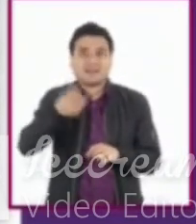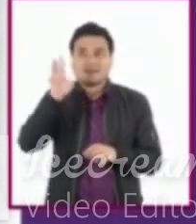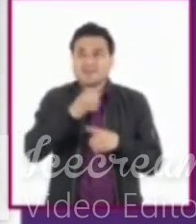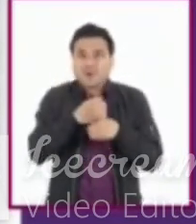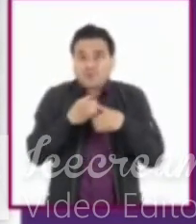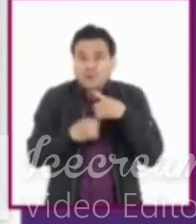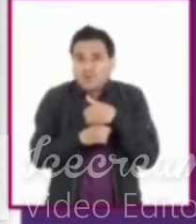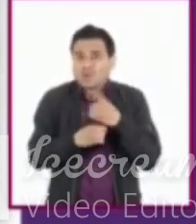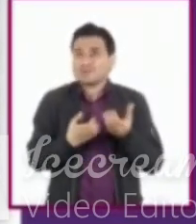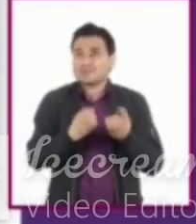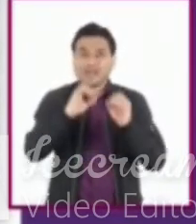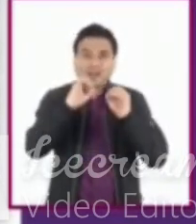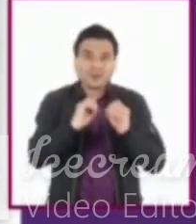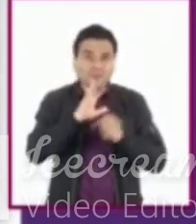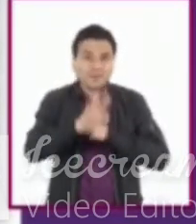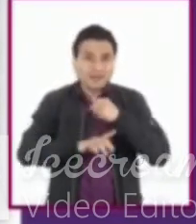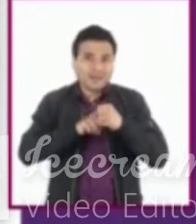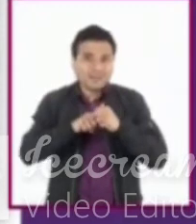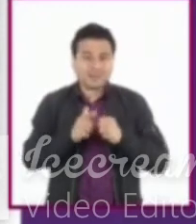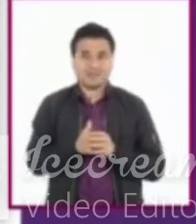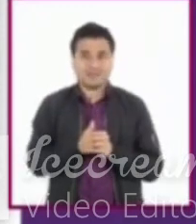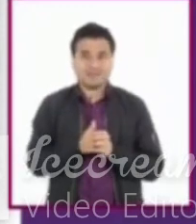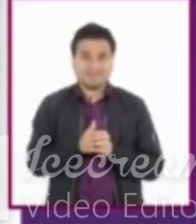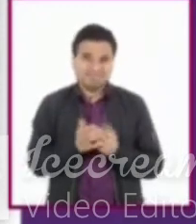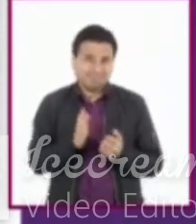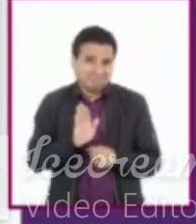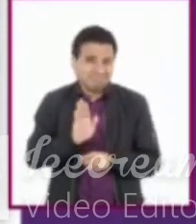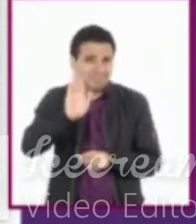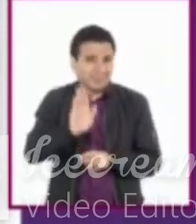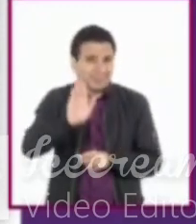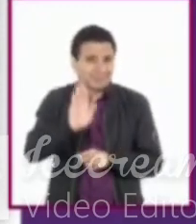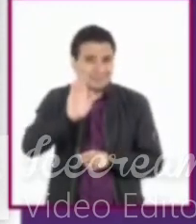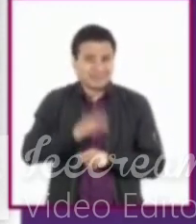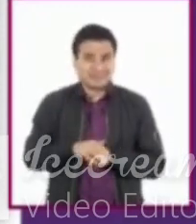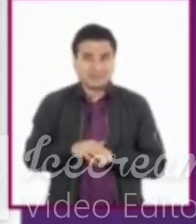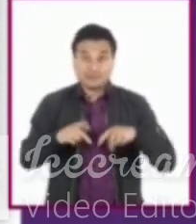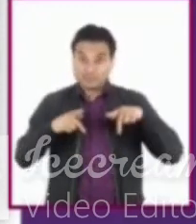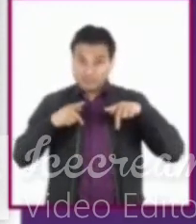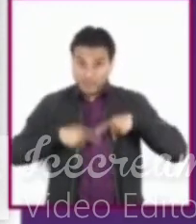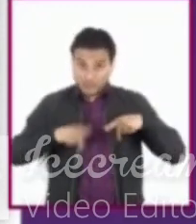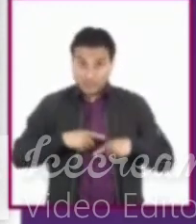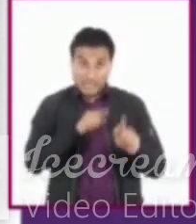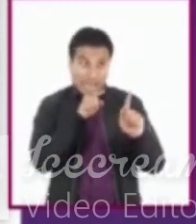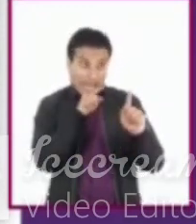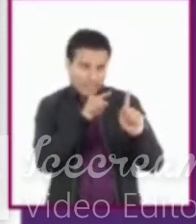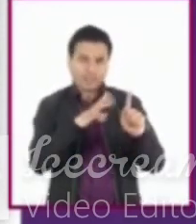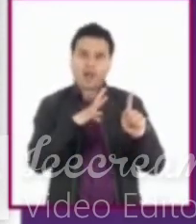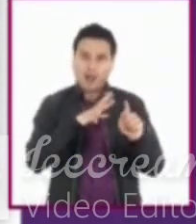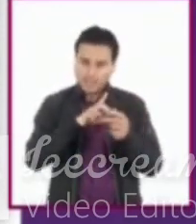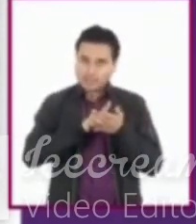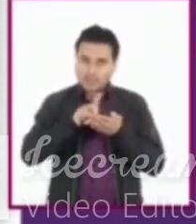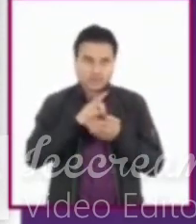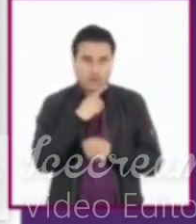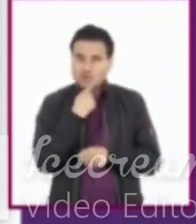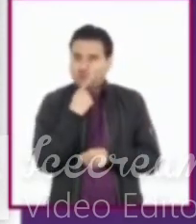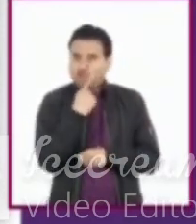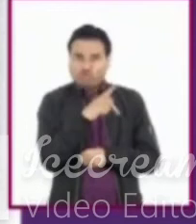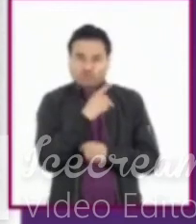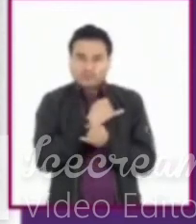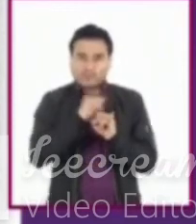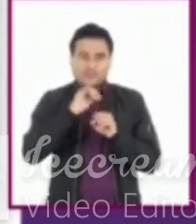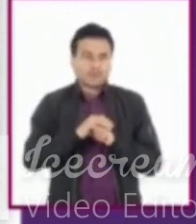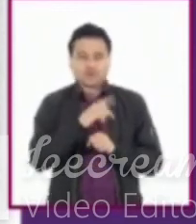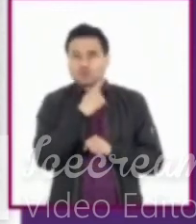que puede usarse sin tomar en cuenta que el individuo tiene derecho a la autonomía para decidir qué quiere ser y